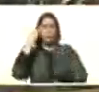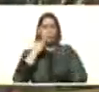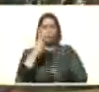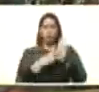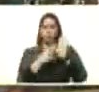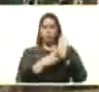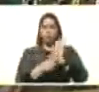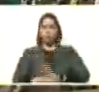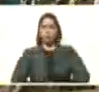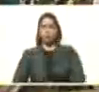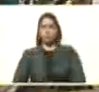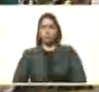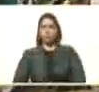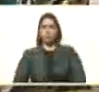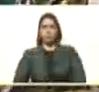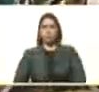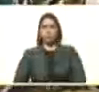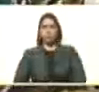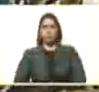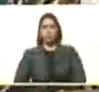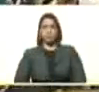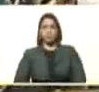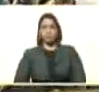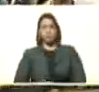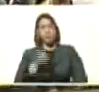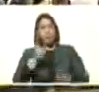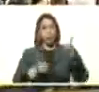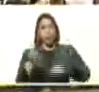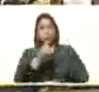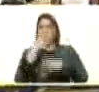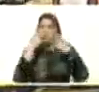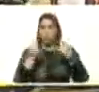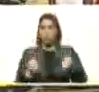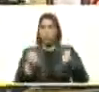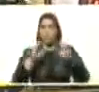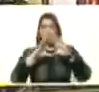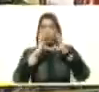verdadera. Y lo que algunos no entienden en el mundo